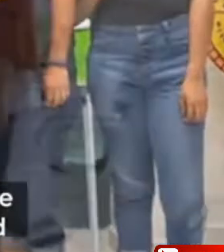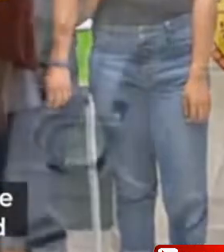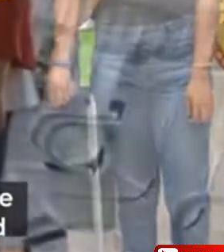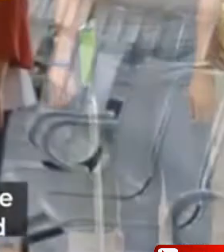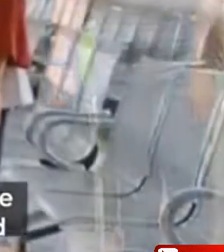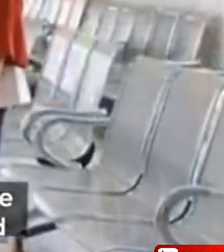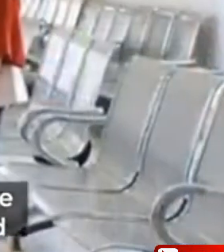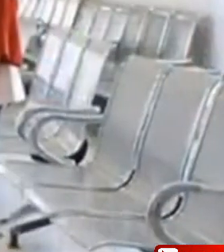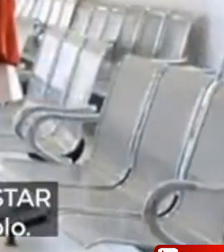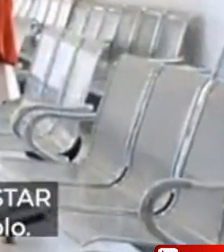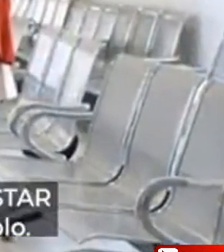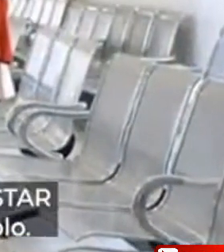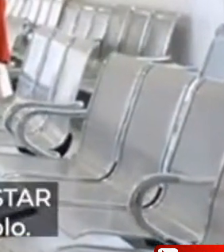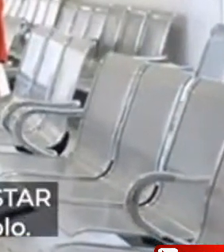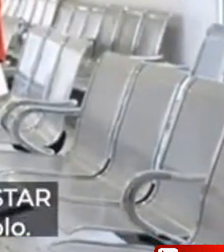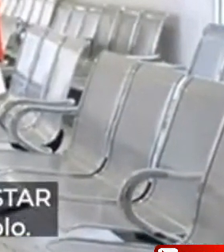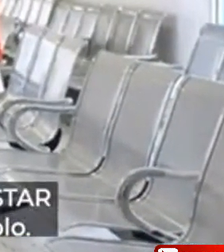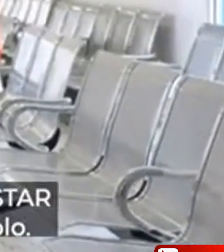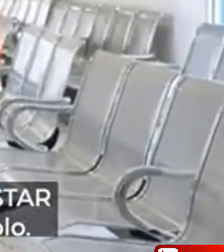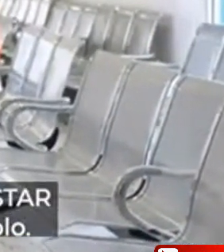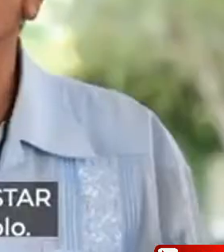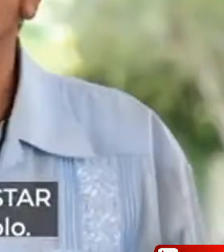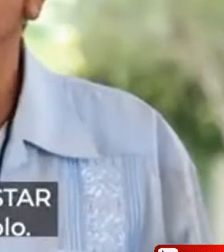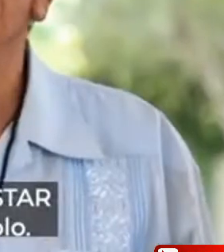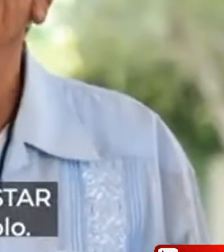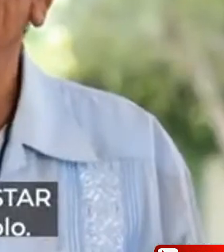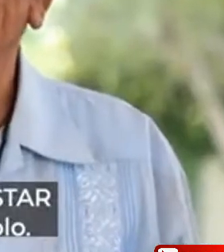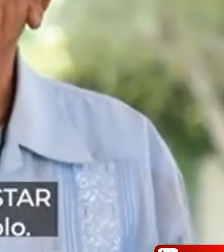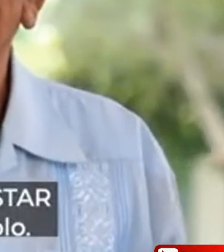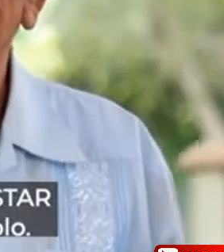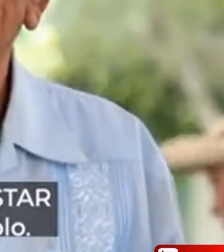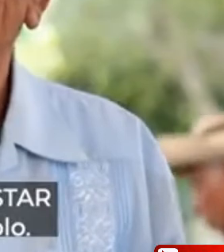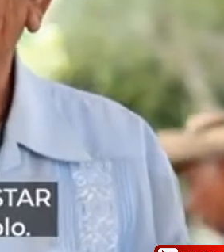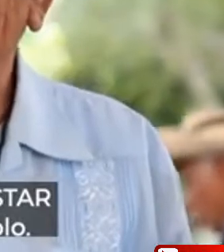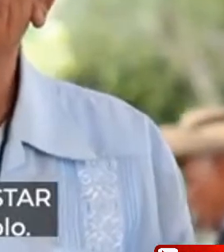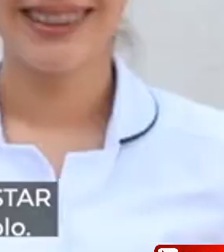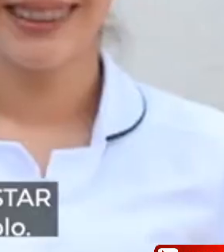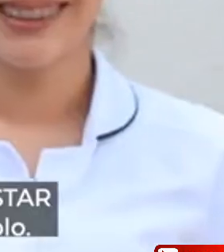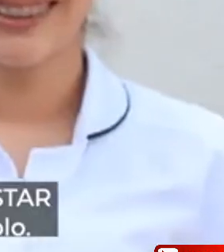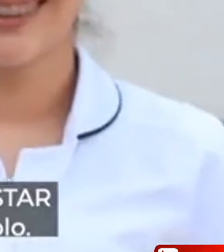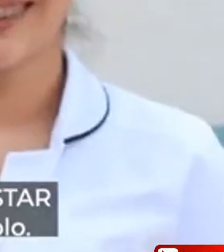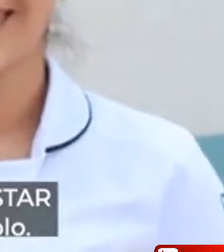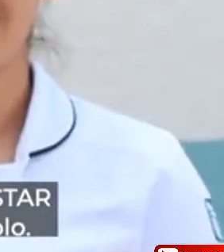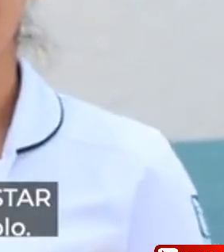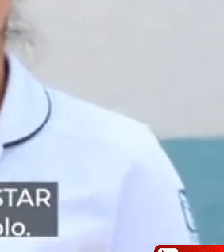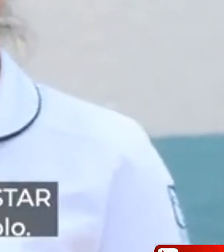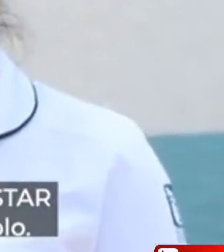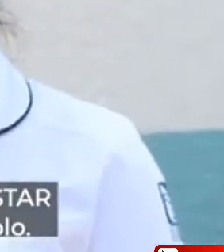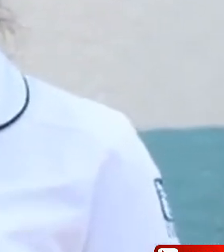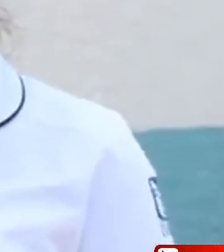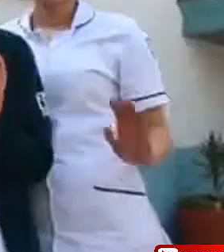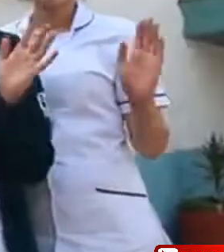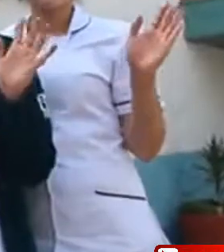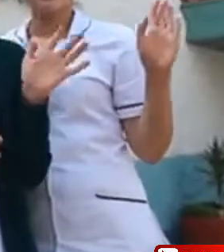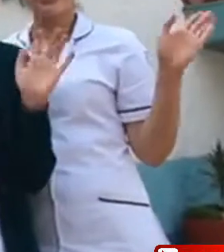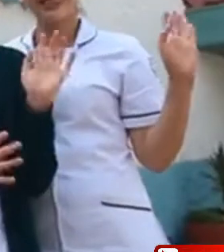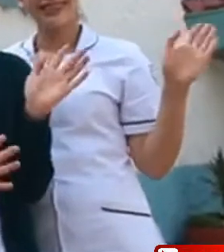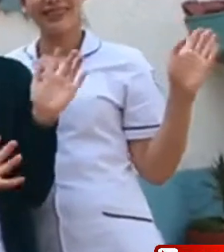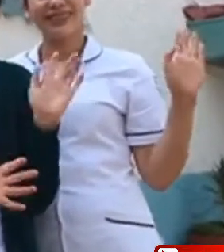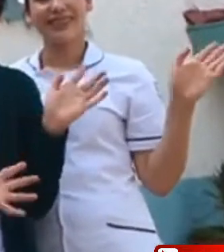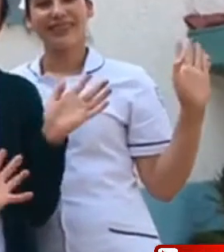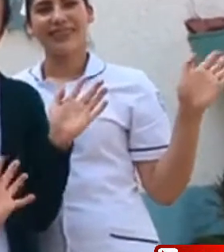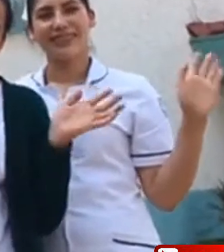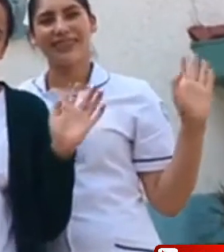la solidaridad del pueblo de México. Que el IMSS Bienestar siga siendo eso, el pueblo curando al pueblo.